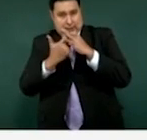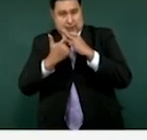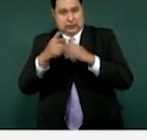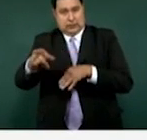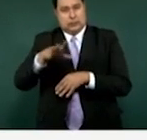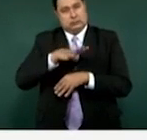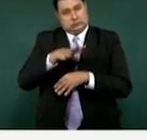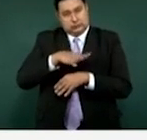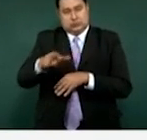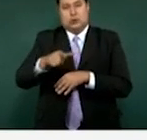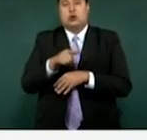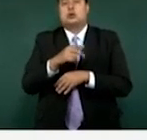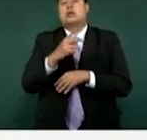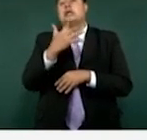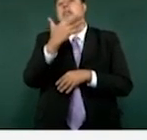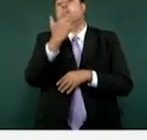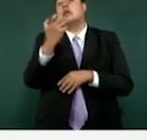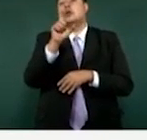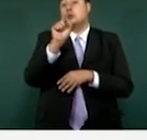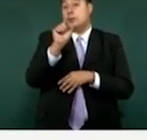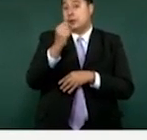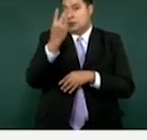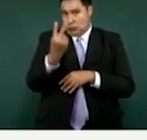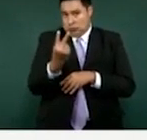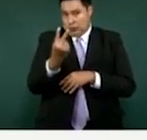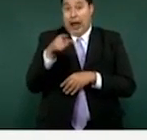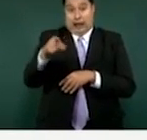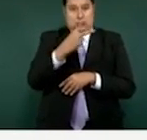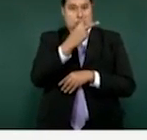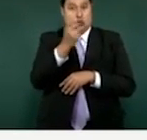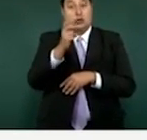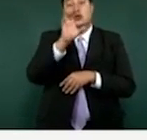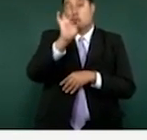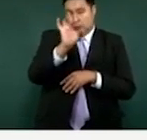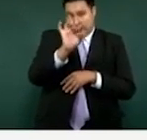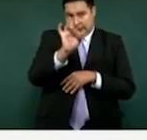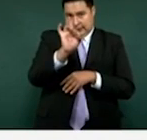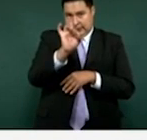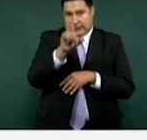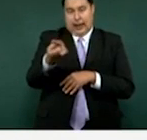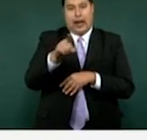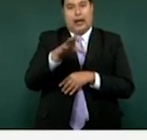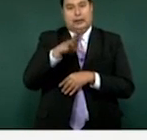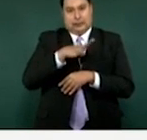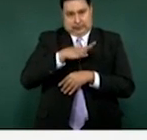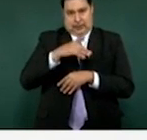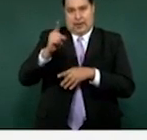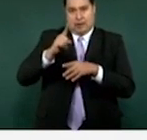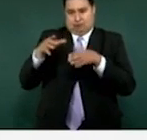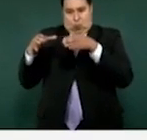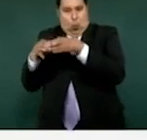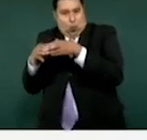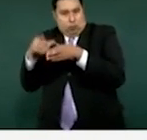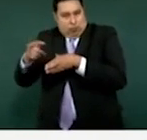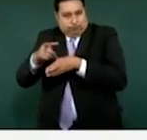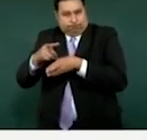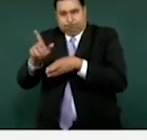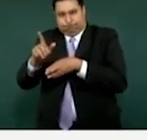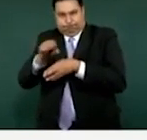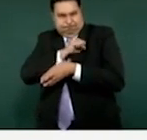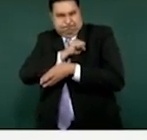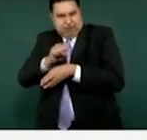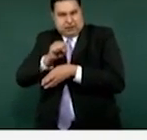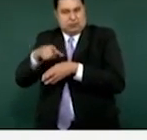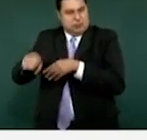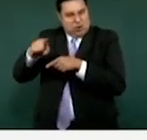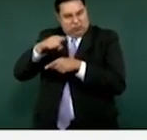son 522, de los cuales 230 están vinculados a delincuencia organizada. No ha existido